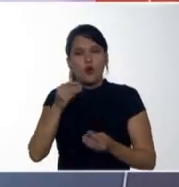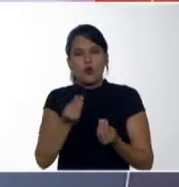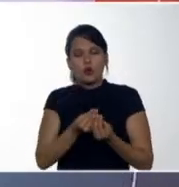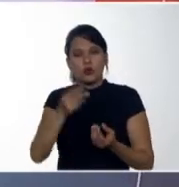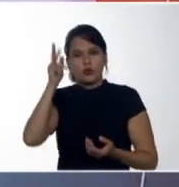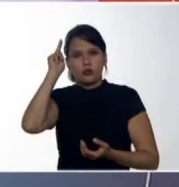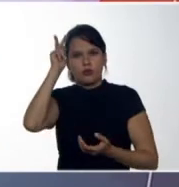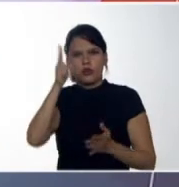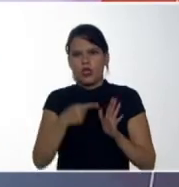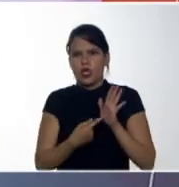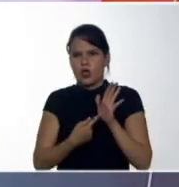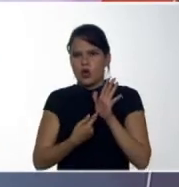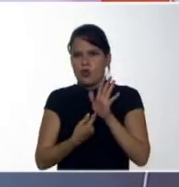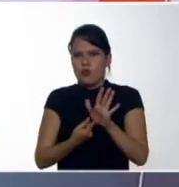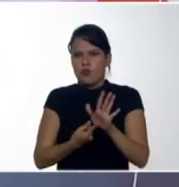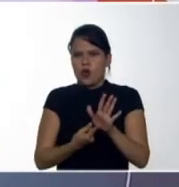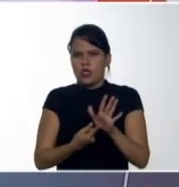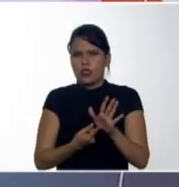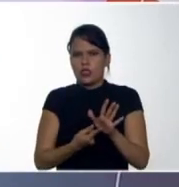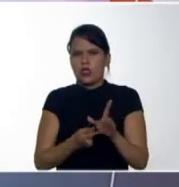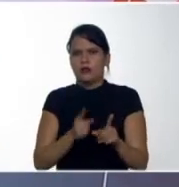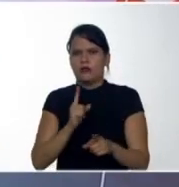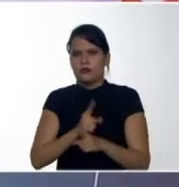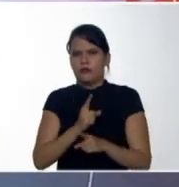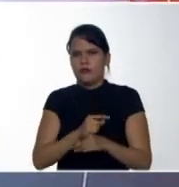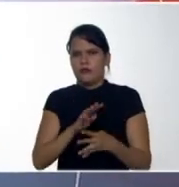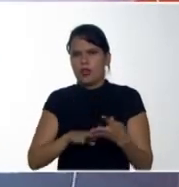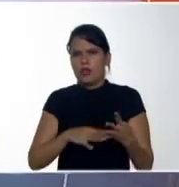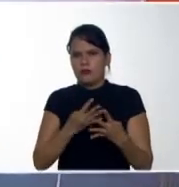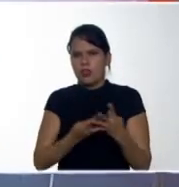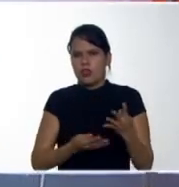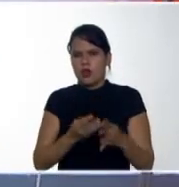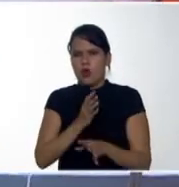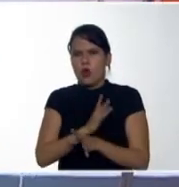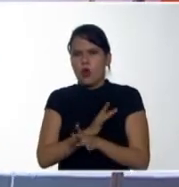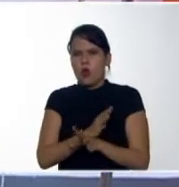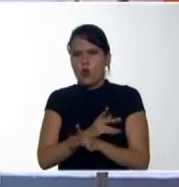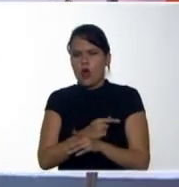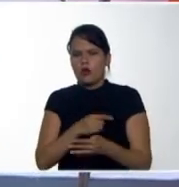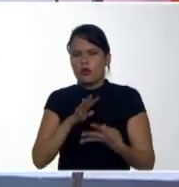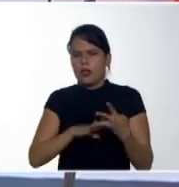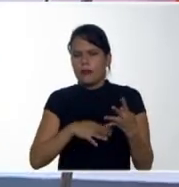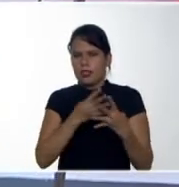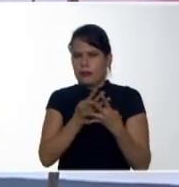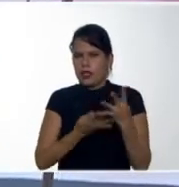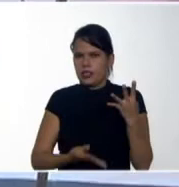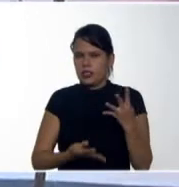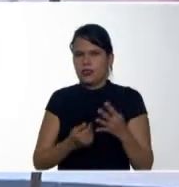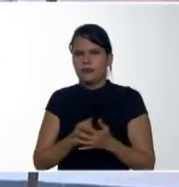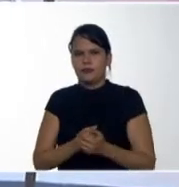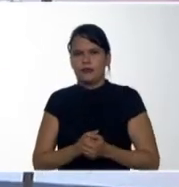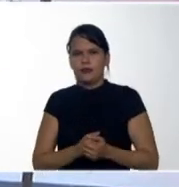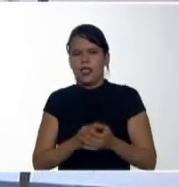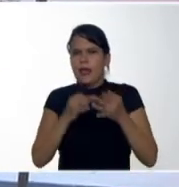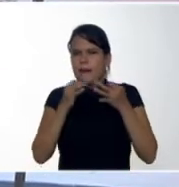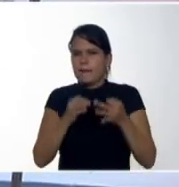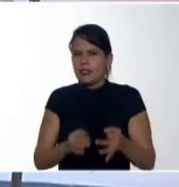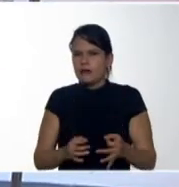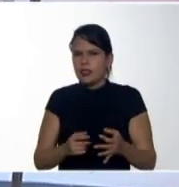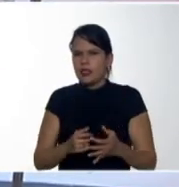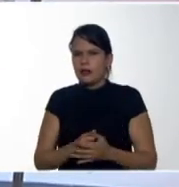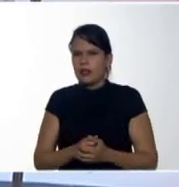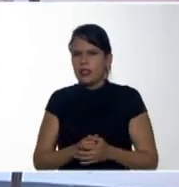nos muestran su reto de matemático titulado Juegos lúdicos de la matemática, en este caso específicamente en